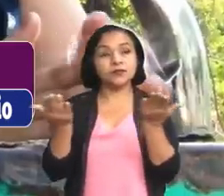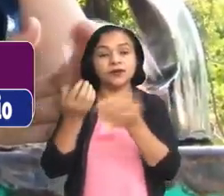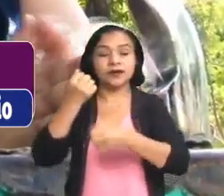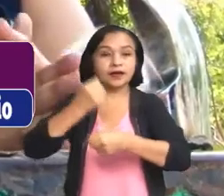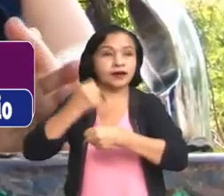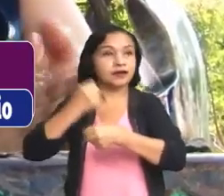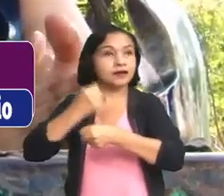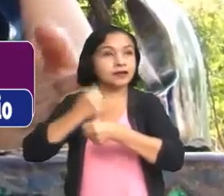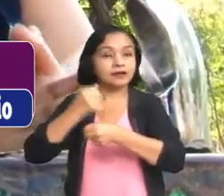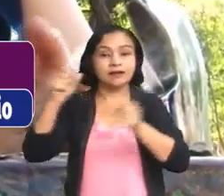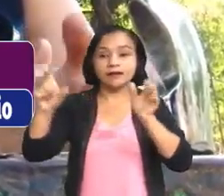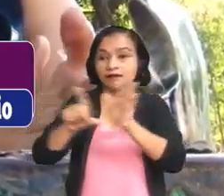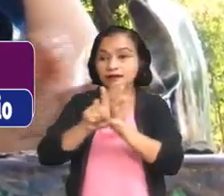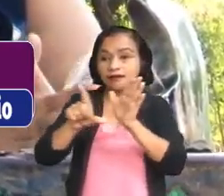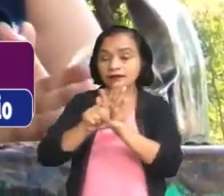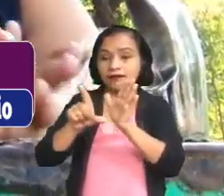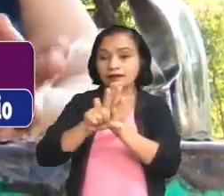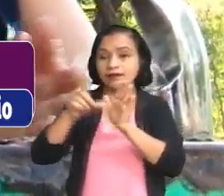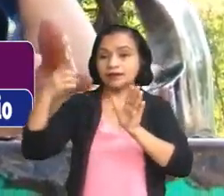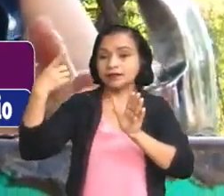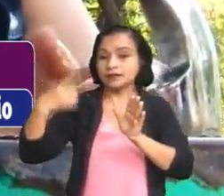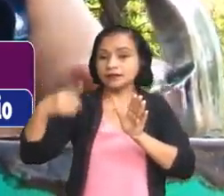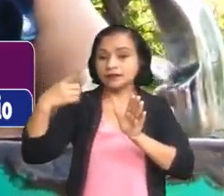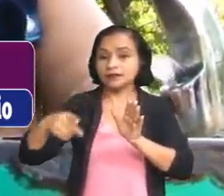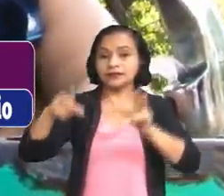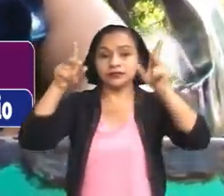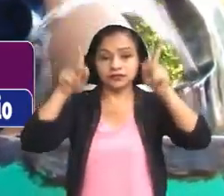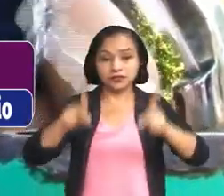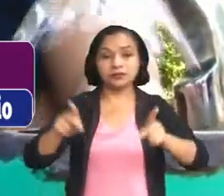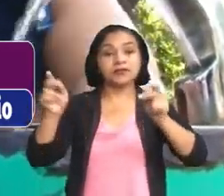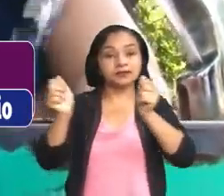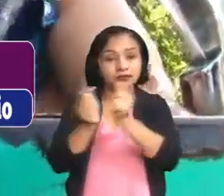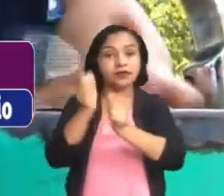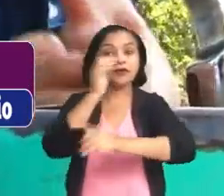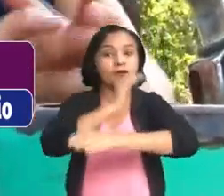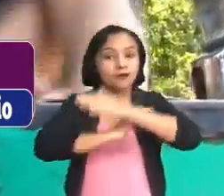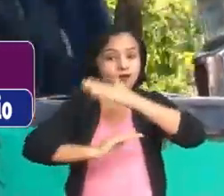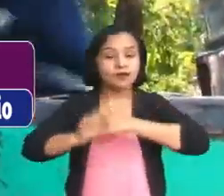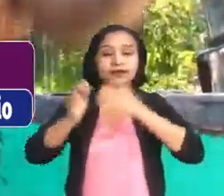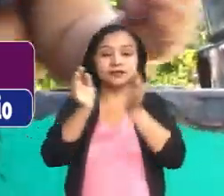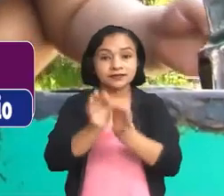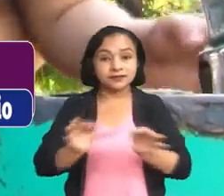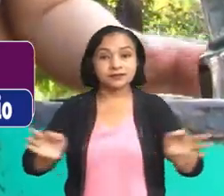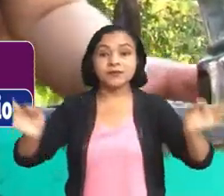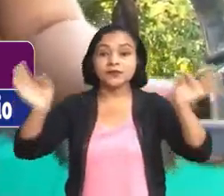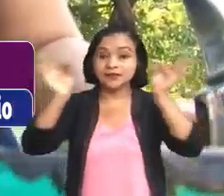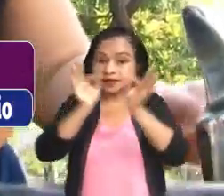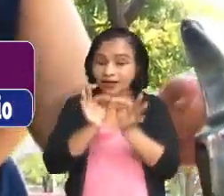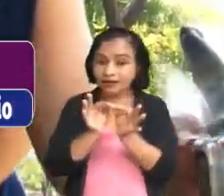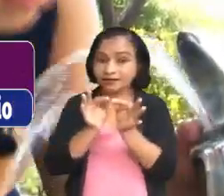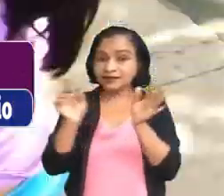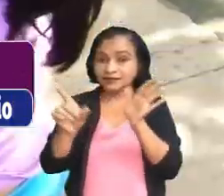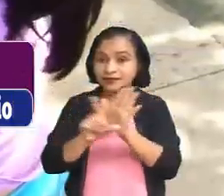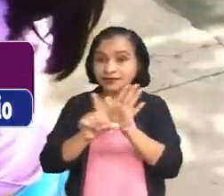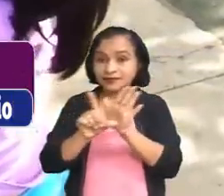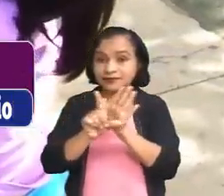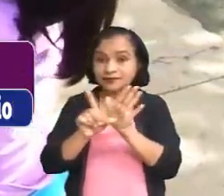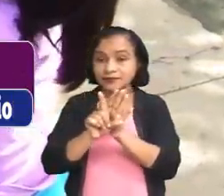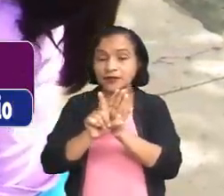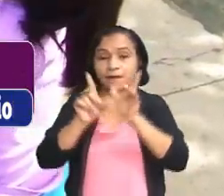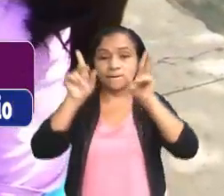elaborado la Ley de Derechos de las Personas con Discapacidad, okay, que es bien importante esto, ya que